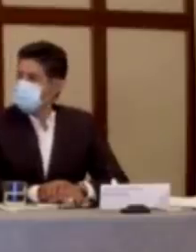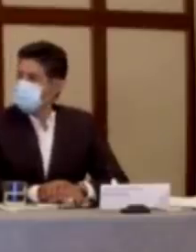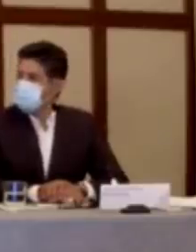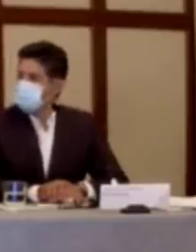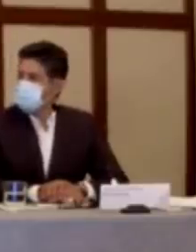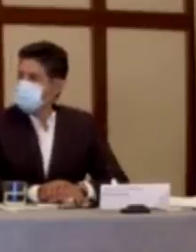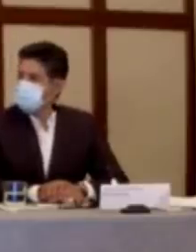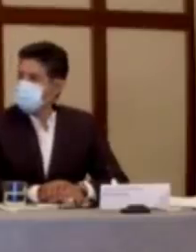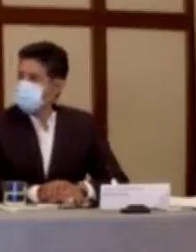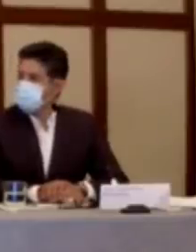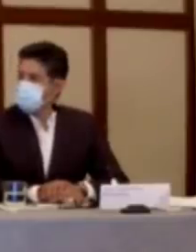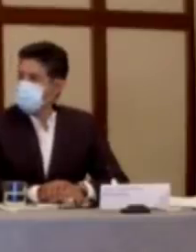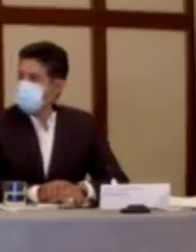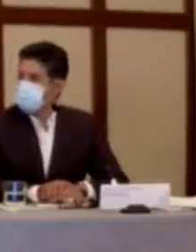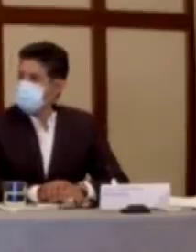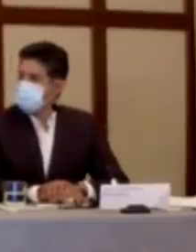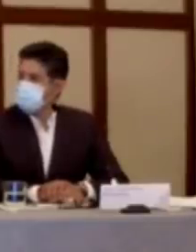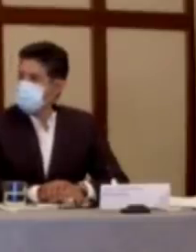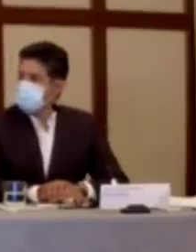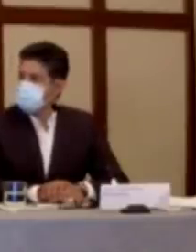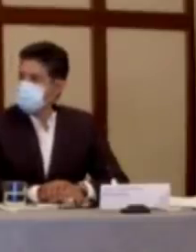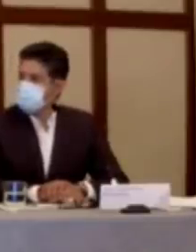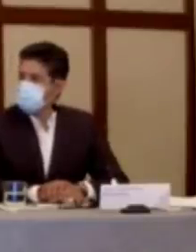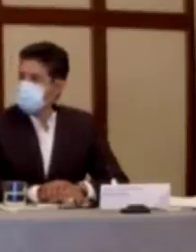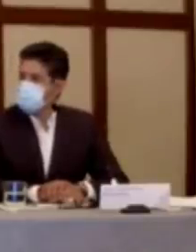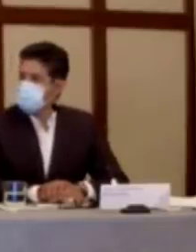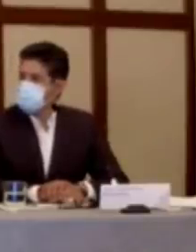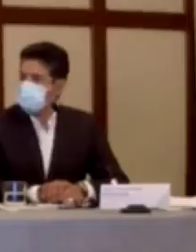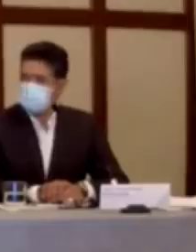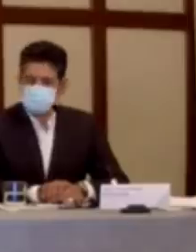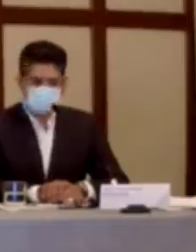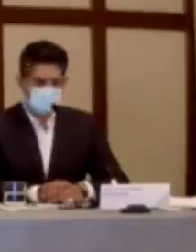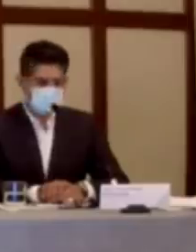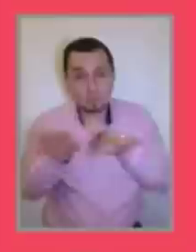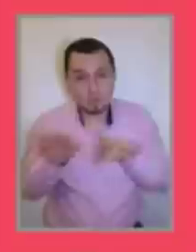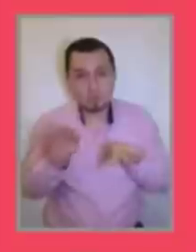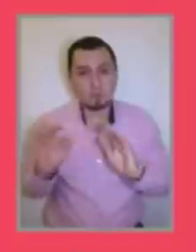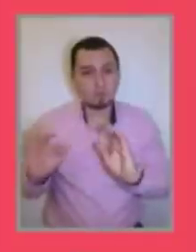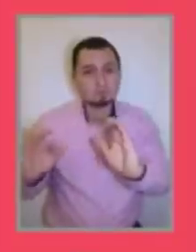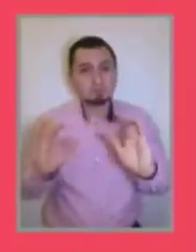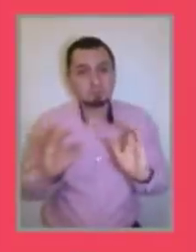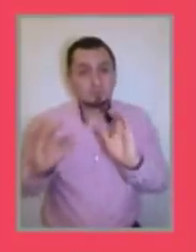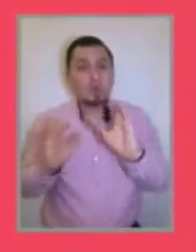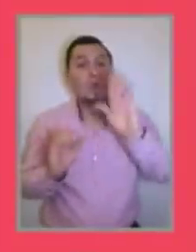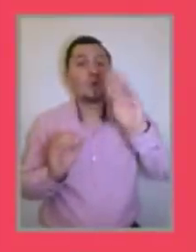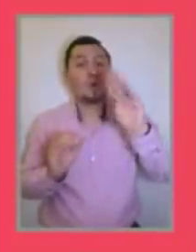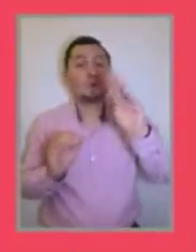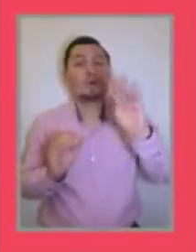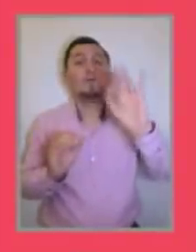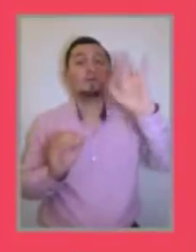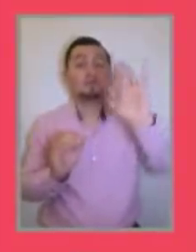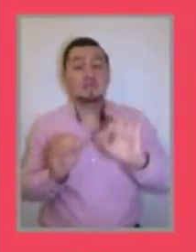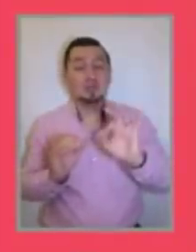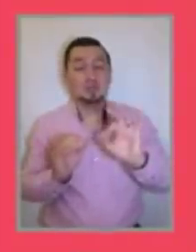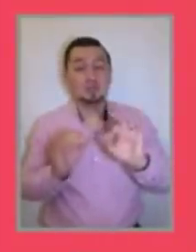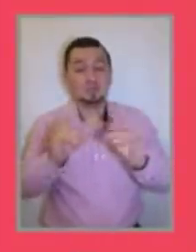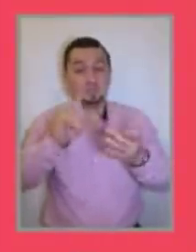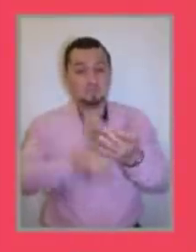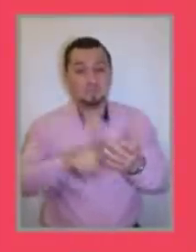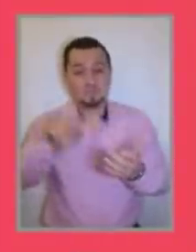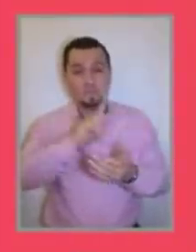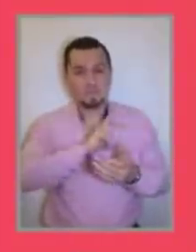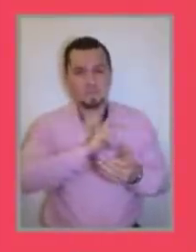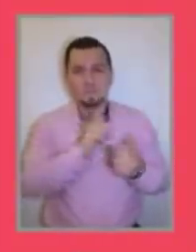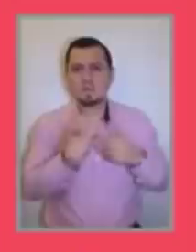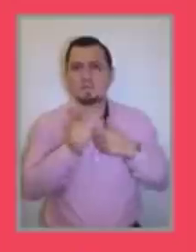3 meses y medio llevamos ya de reactivación económica. Nuestro proceso de reactivación va al 90%, y sin embargo no se han disparado